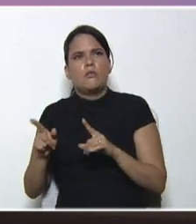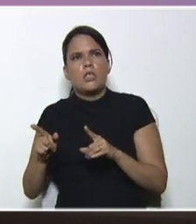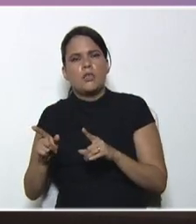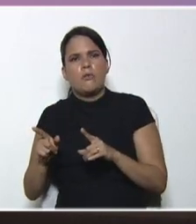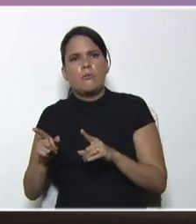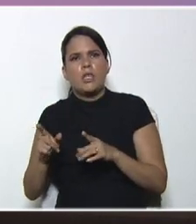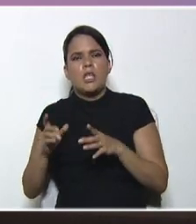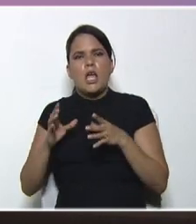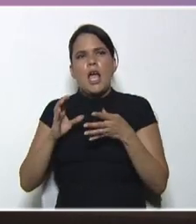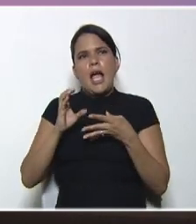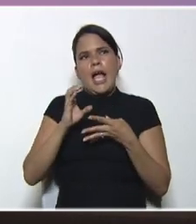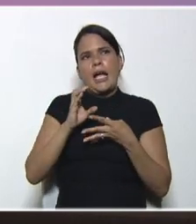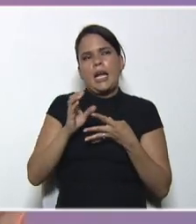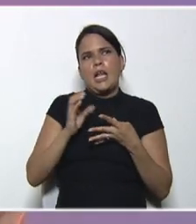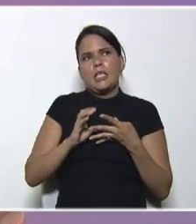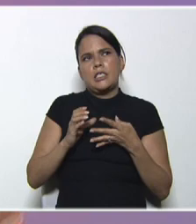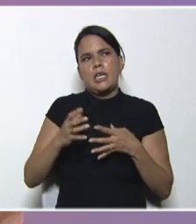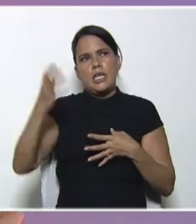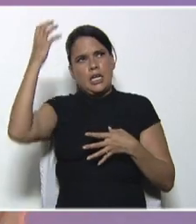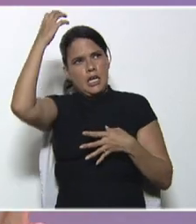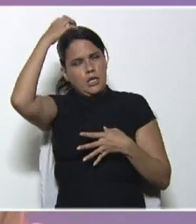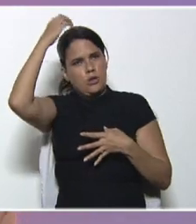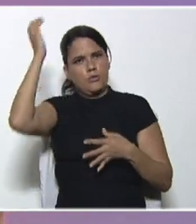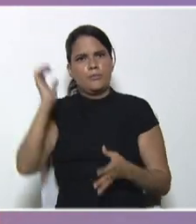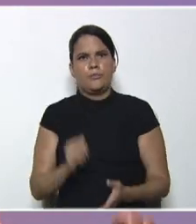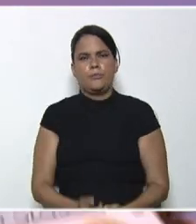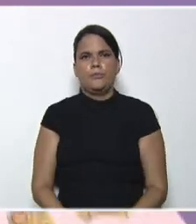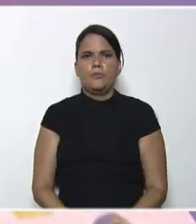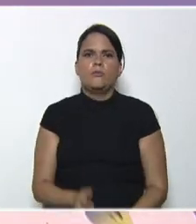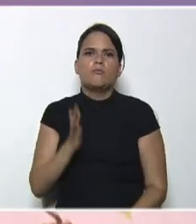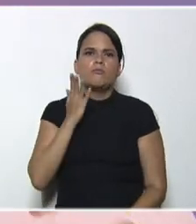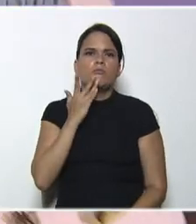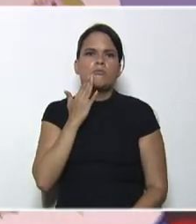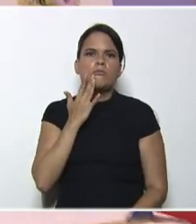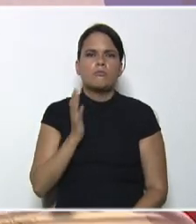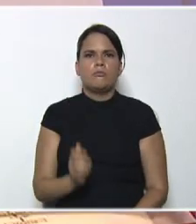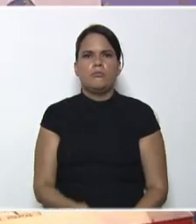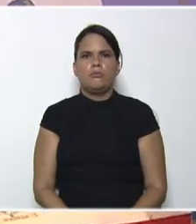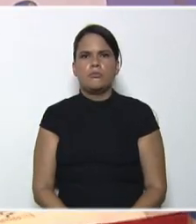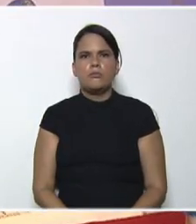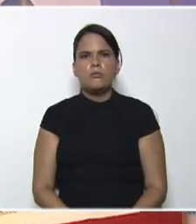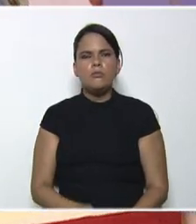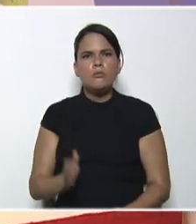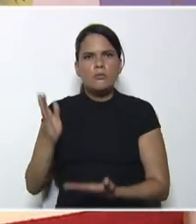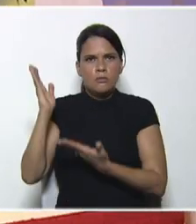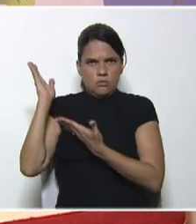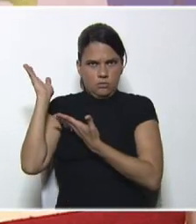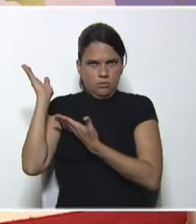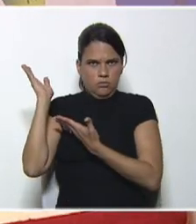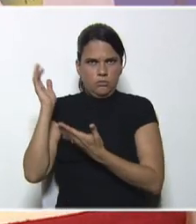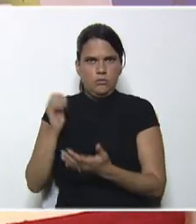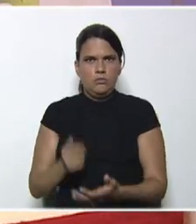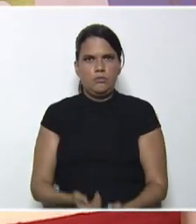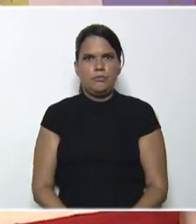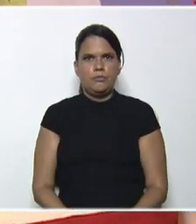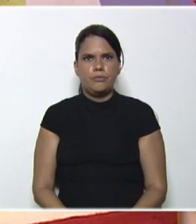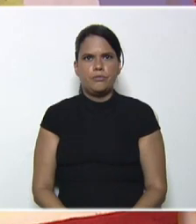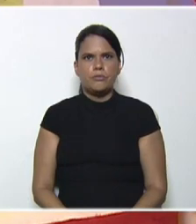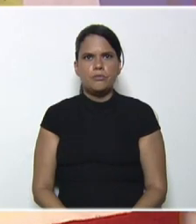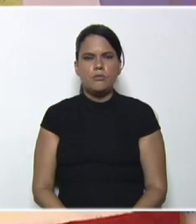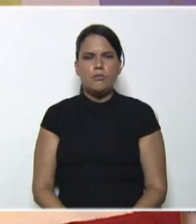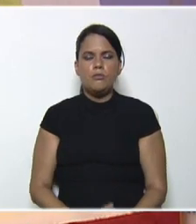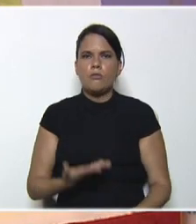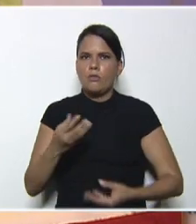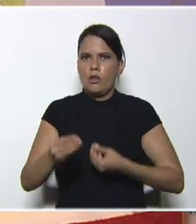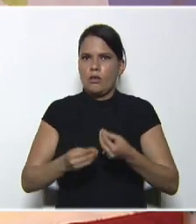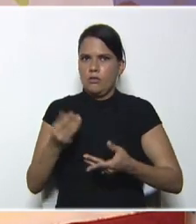órdenes, clases y reinos. Por ejemplo, por acá tenemos una lámina. La elaboramos de la siguiente